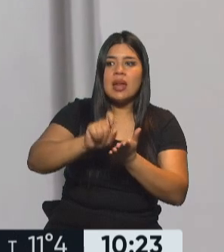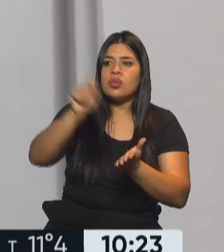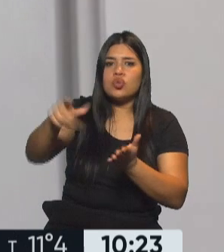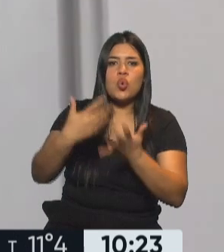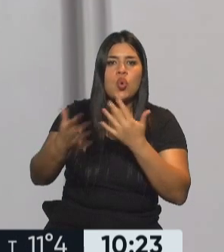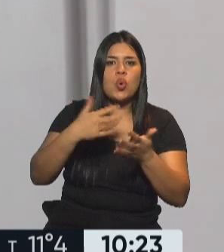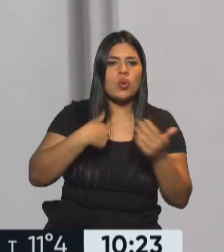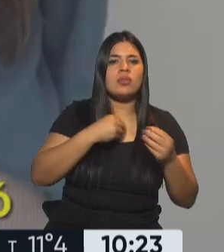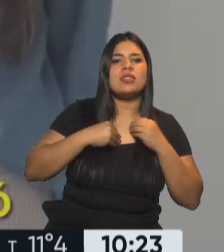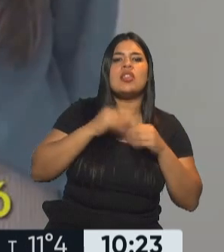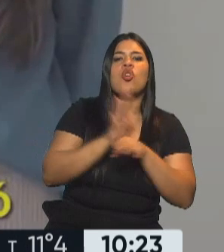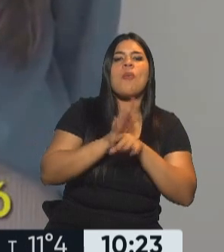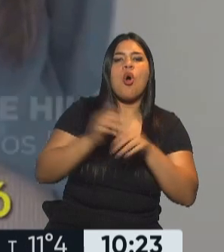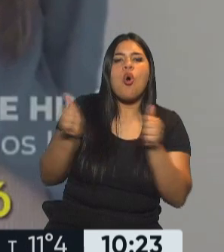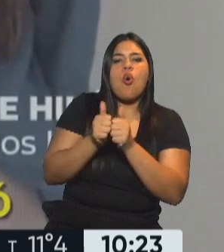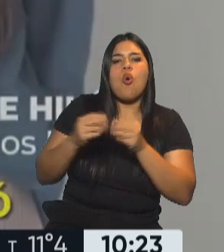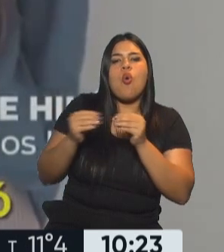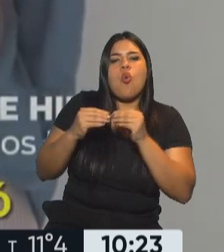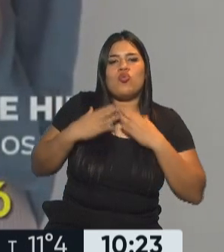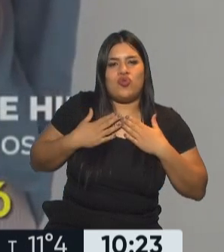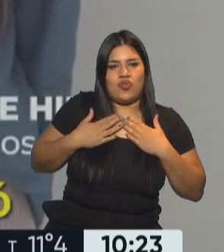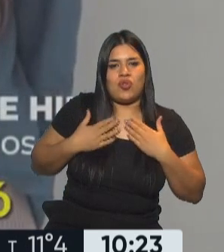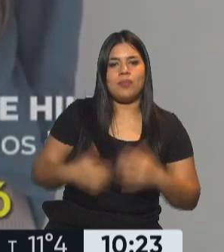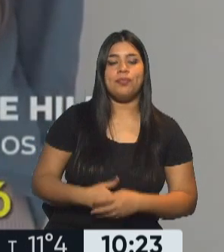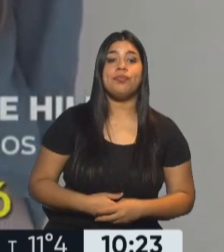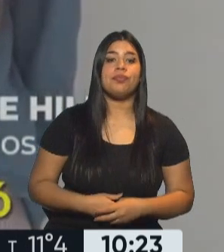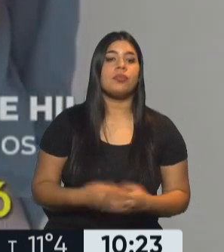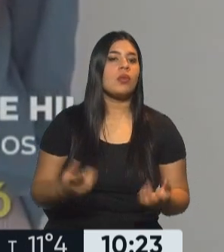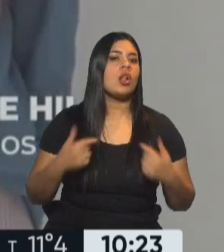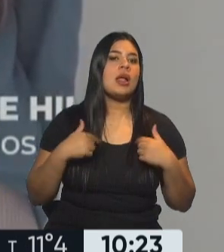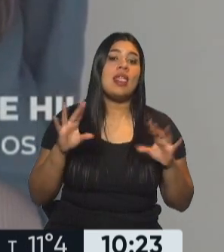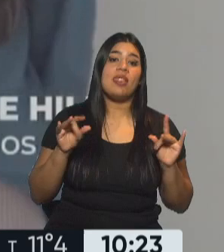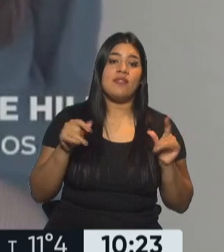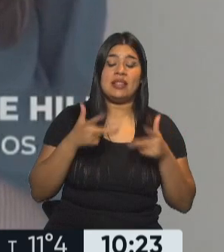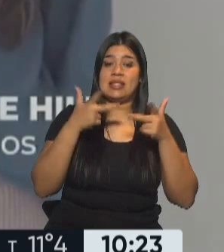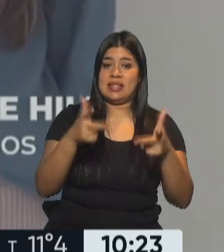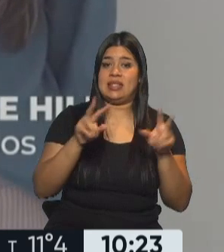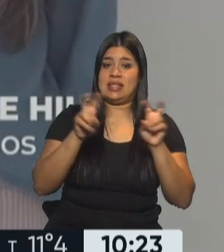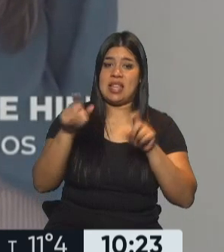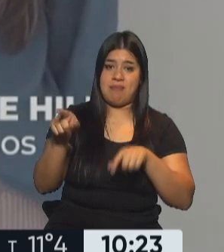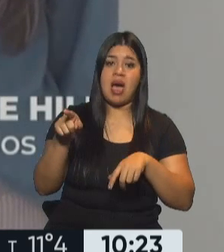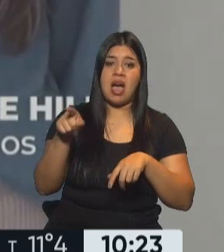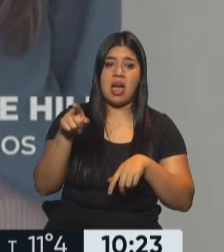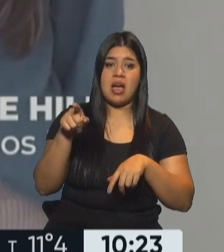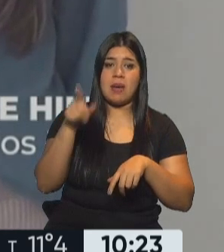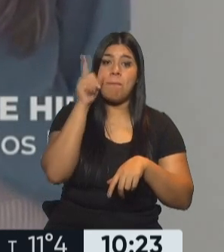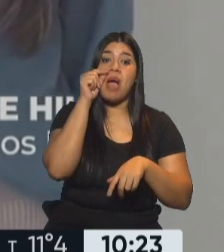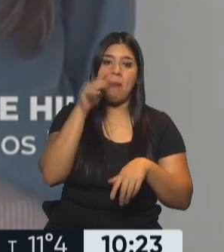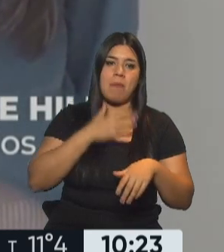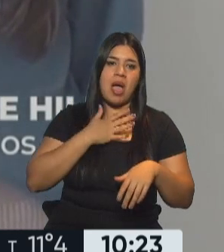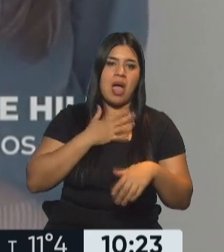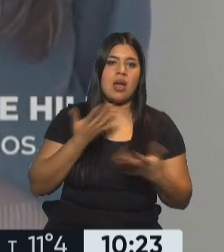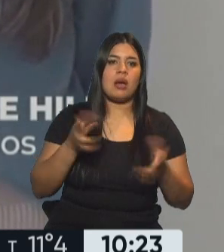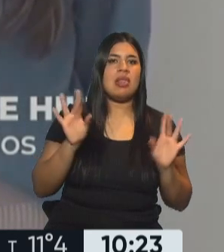estoy cocinando con ella. Después de lo que pasó, siempre nos costó hablar de él y más que nada la palabra papá, después fue muy